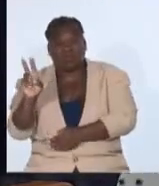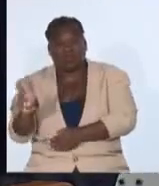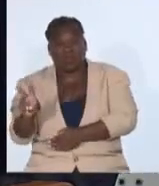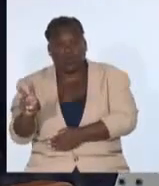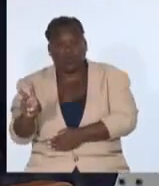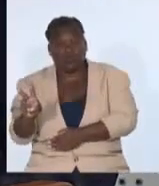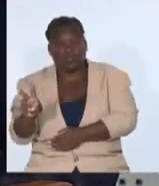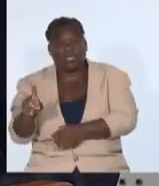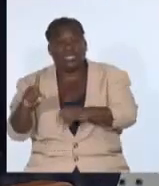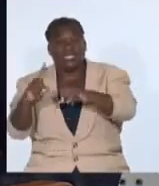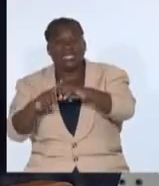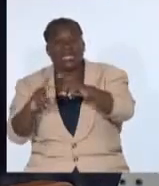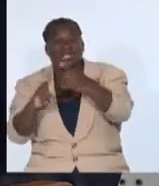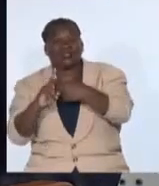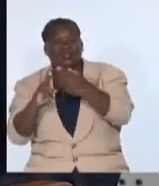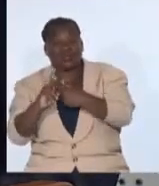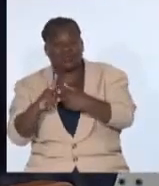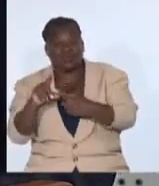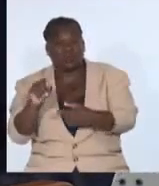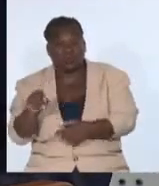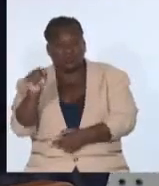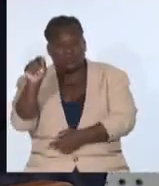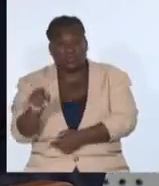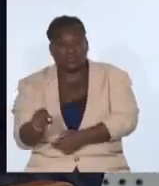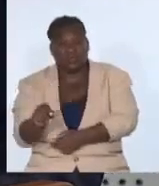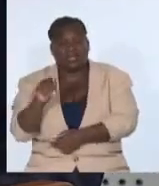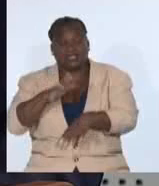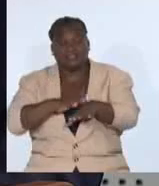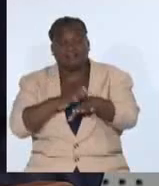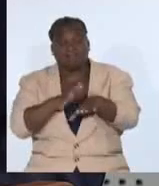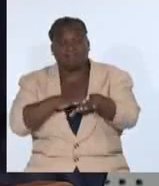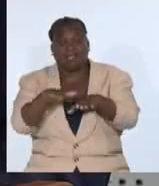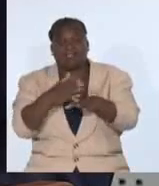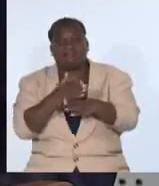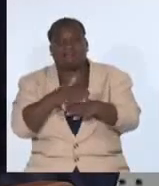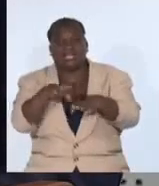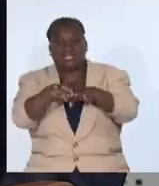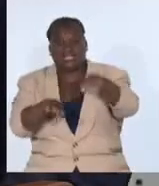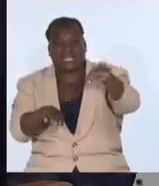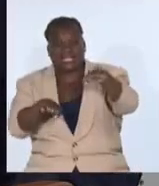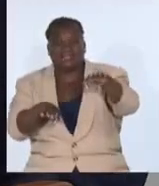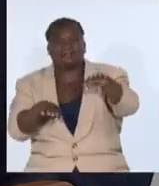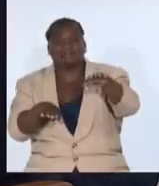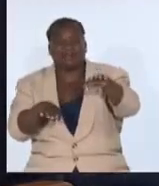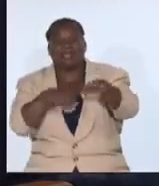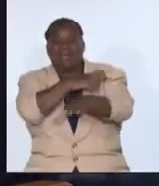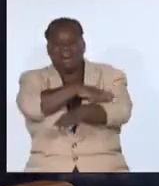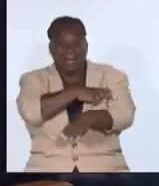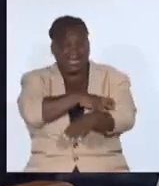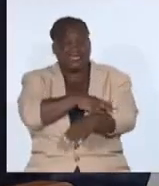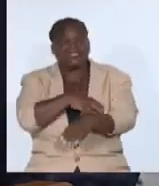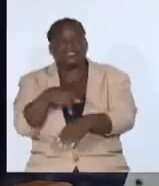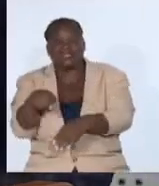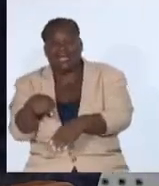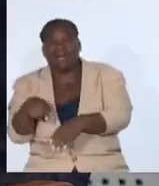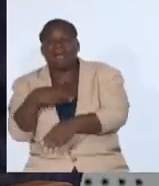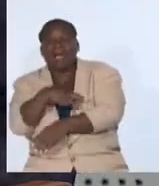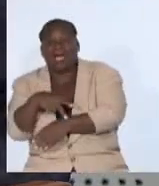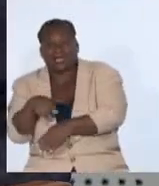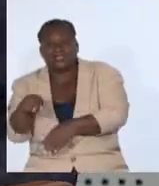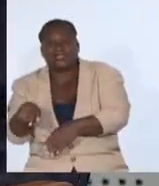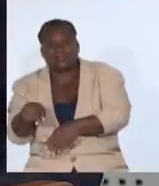por persona al año es consecuencia de la brecha económica y social existente y también causa de que esta brecha